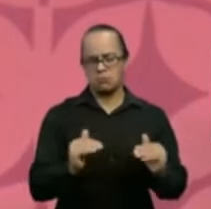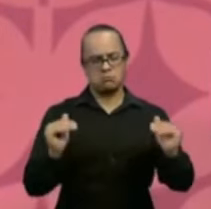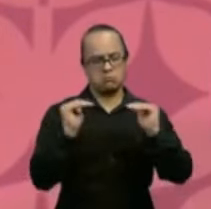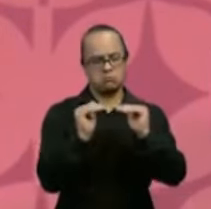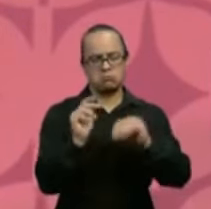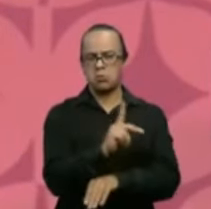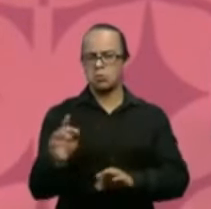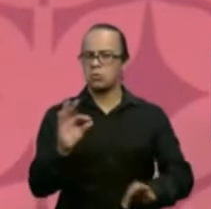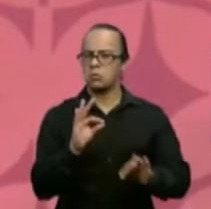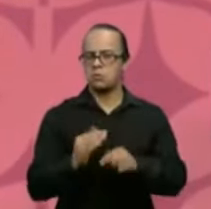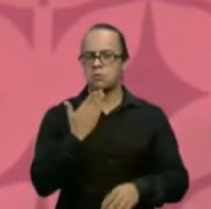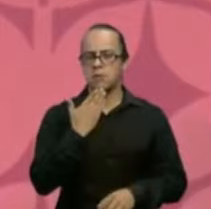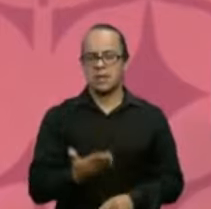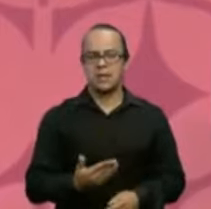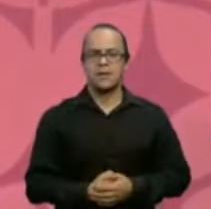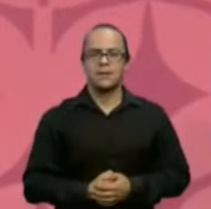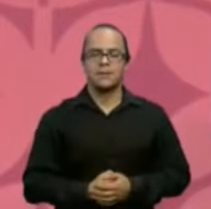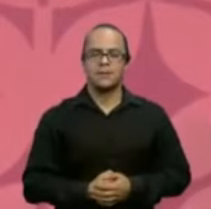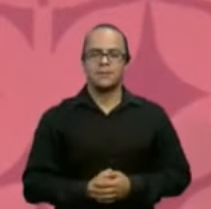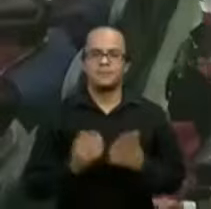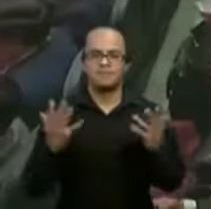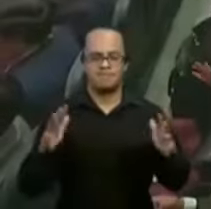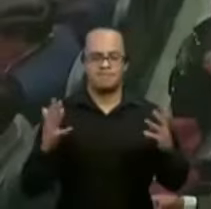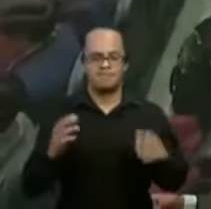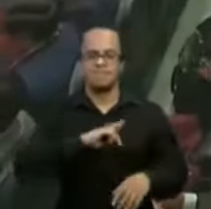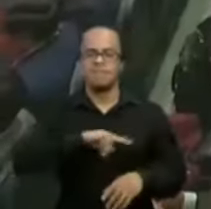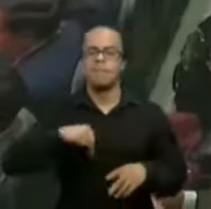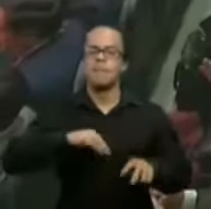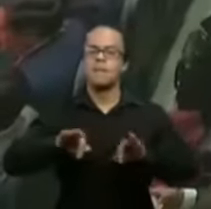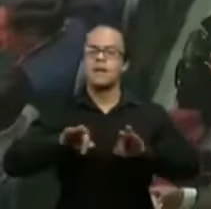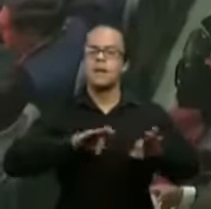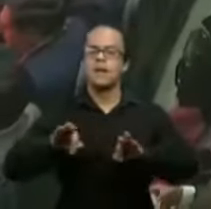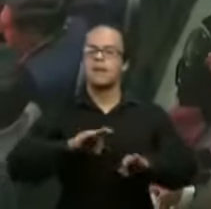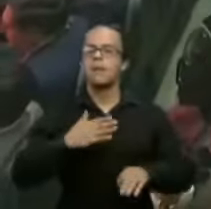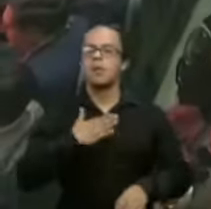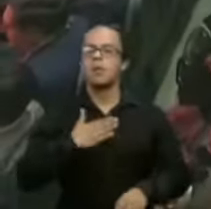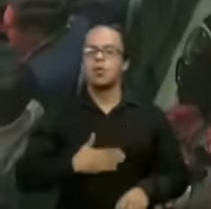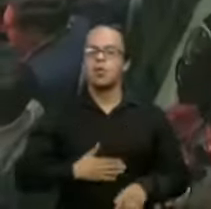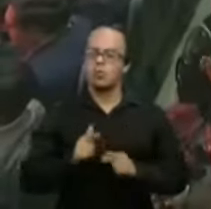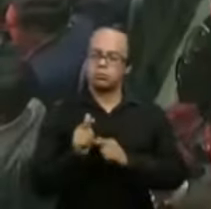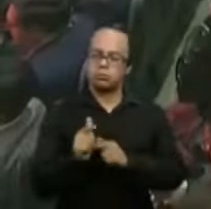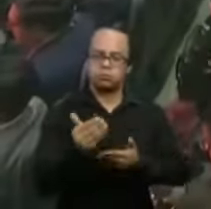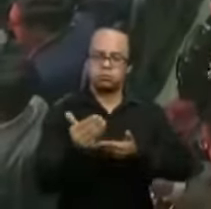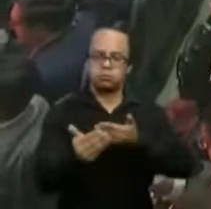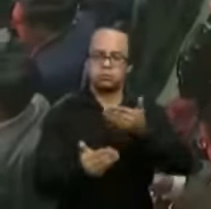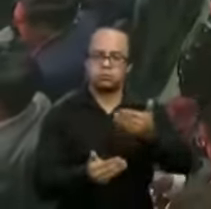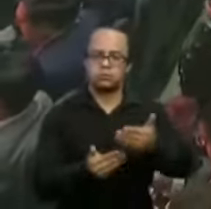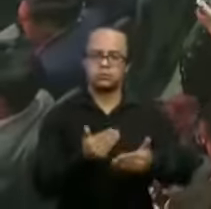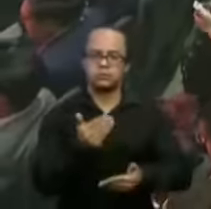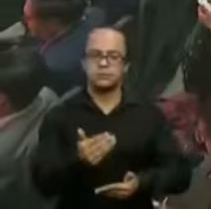ambos. Trabajaremos con firmeza e